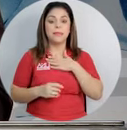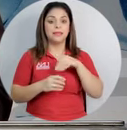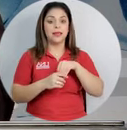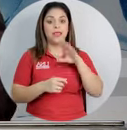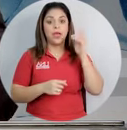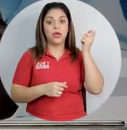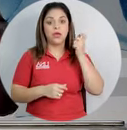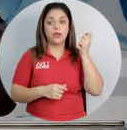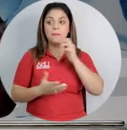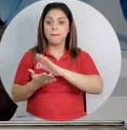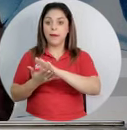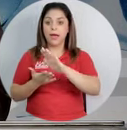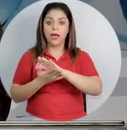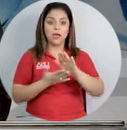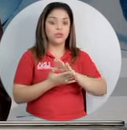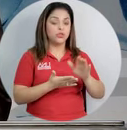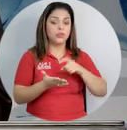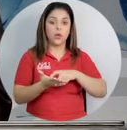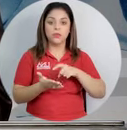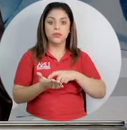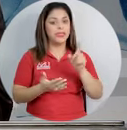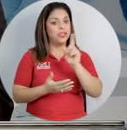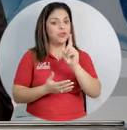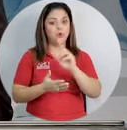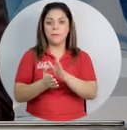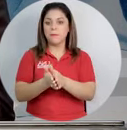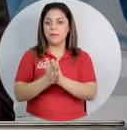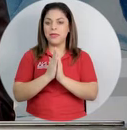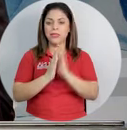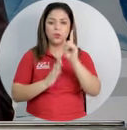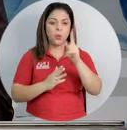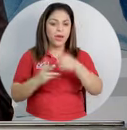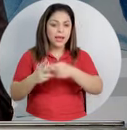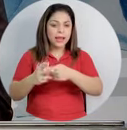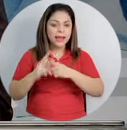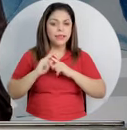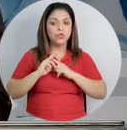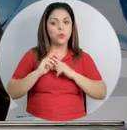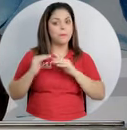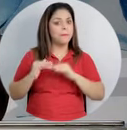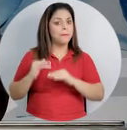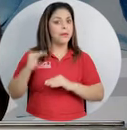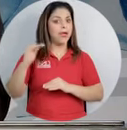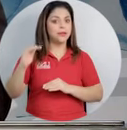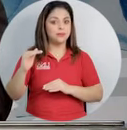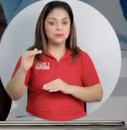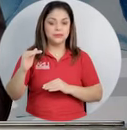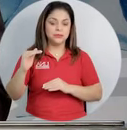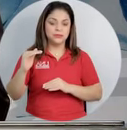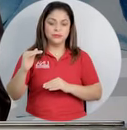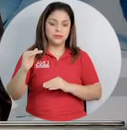salida, ir depurando nuestras deudas, o no pedir un crédito que vaya más allá